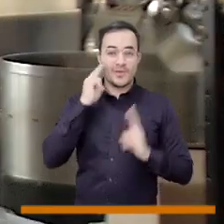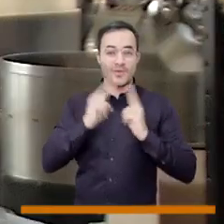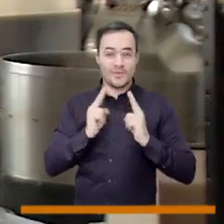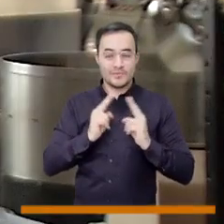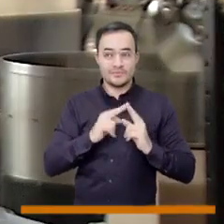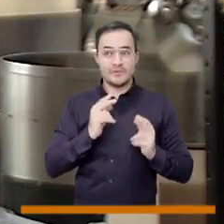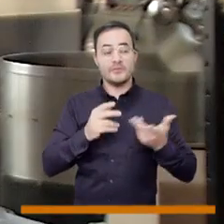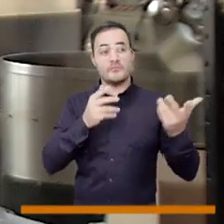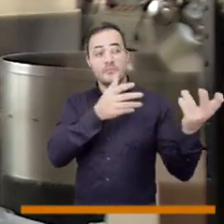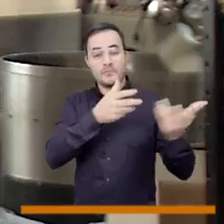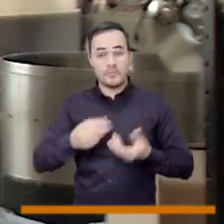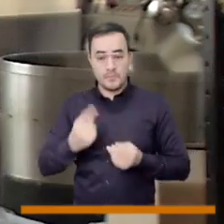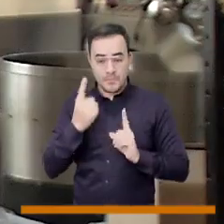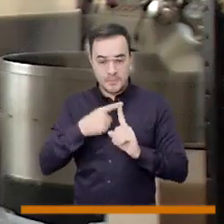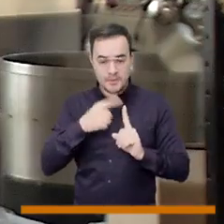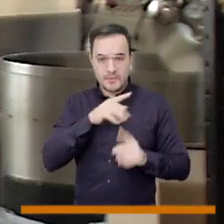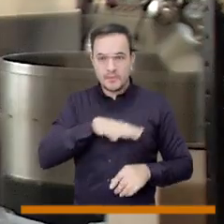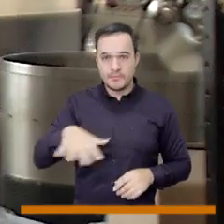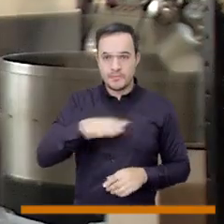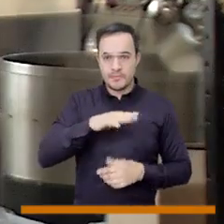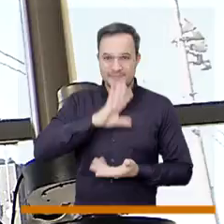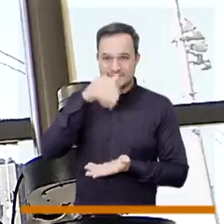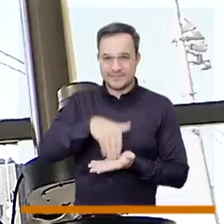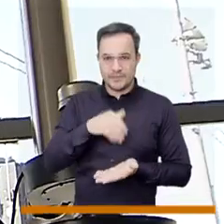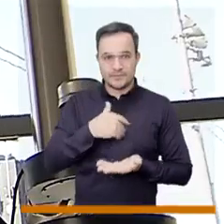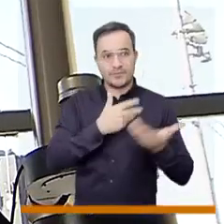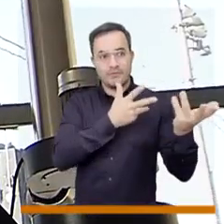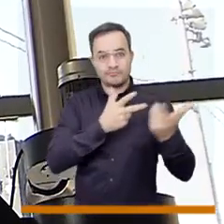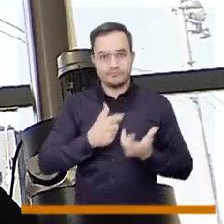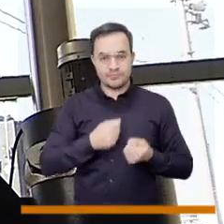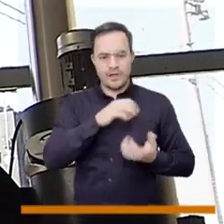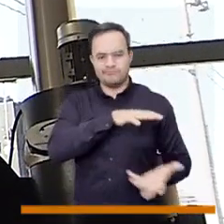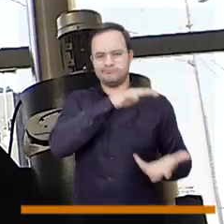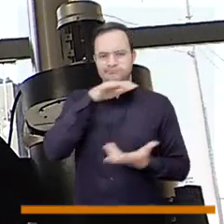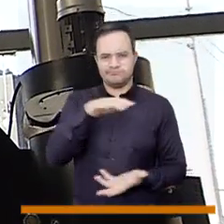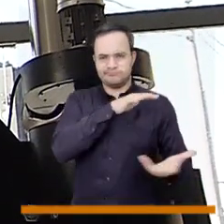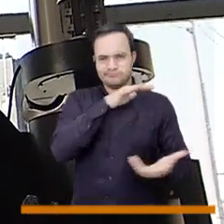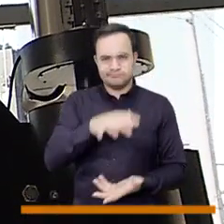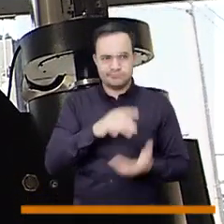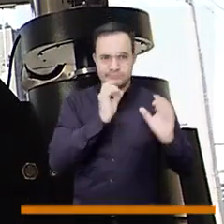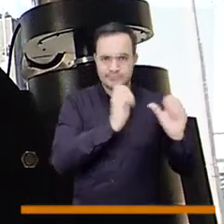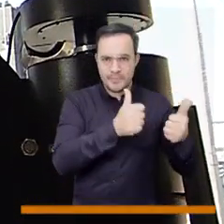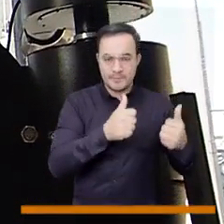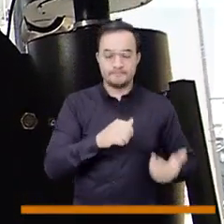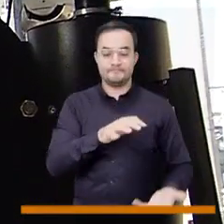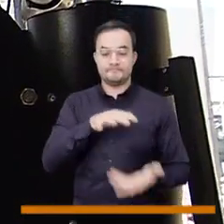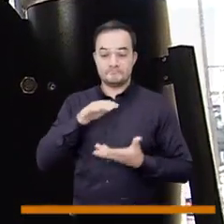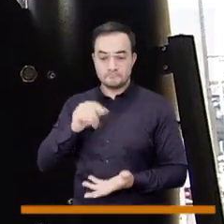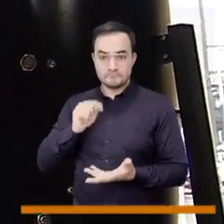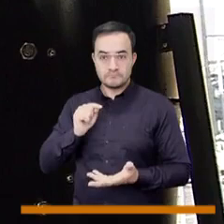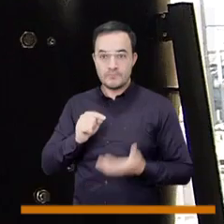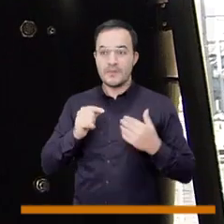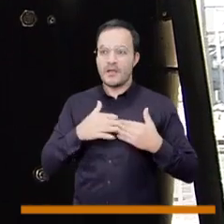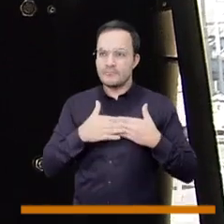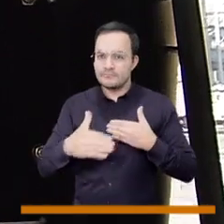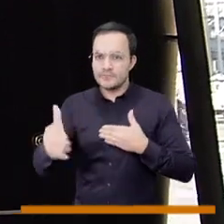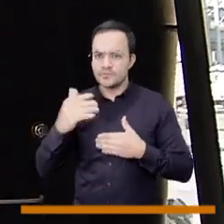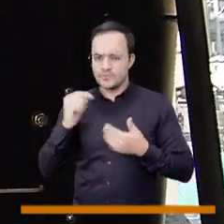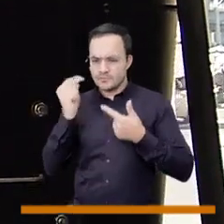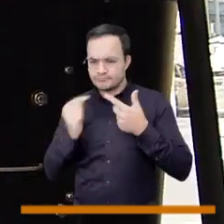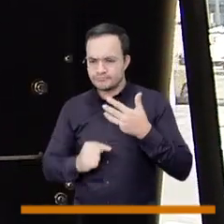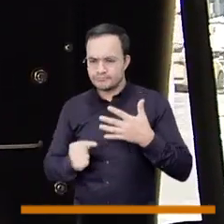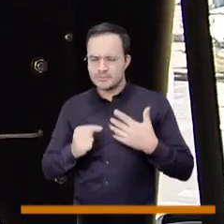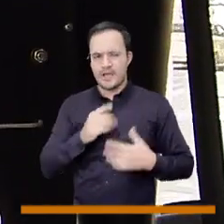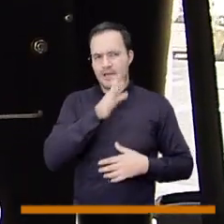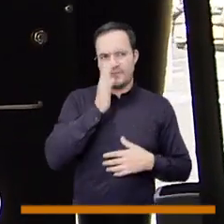sus cafés al centro de la ciudad, al Perpetuo Socorro. Nosotros recibimos esos cafés y todos los procesos que suceden después